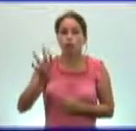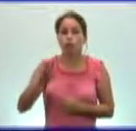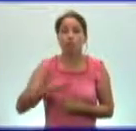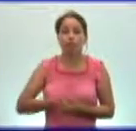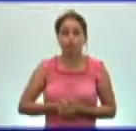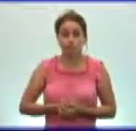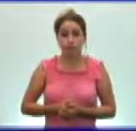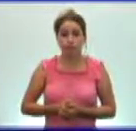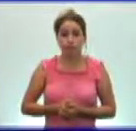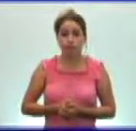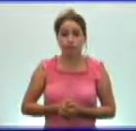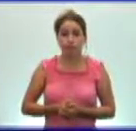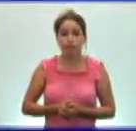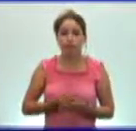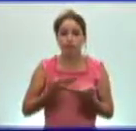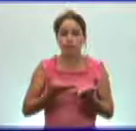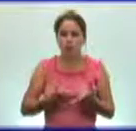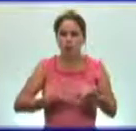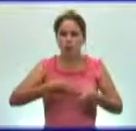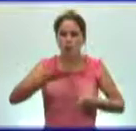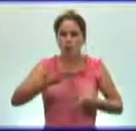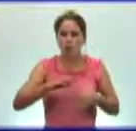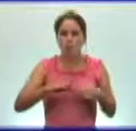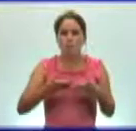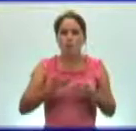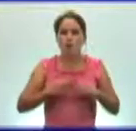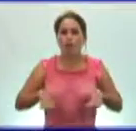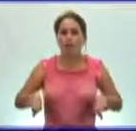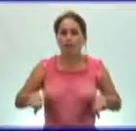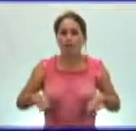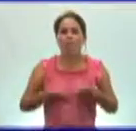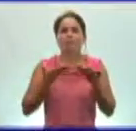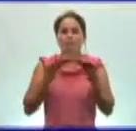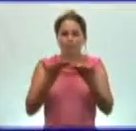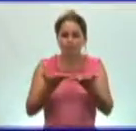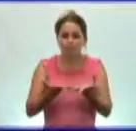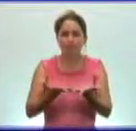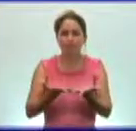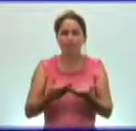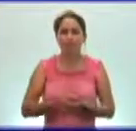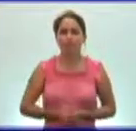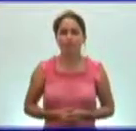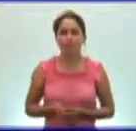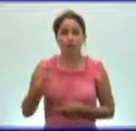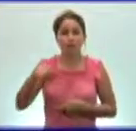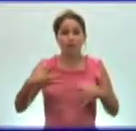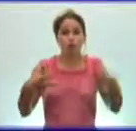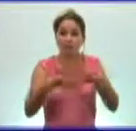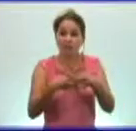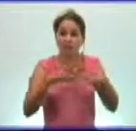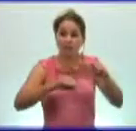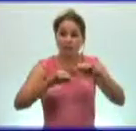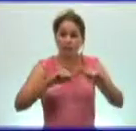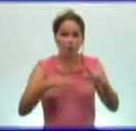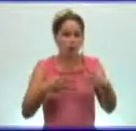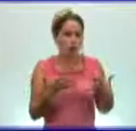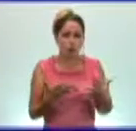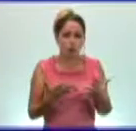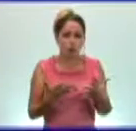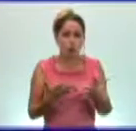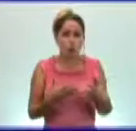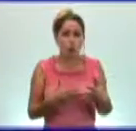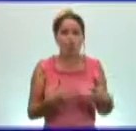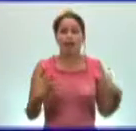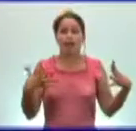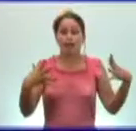estaban realizando. Estos enlaces, ¿cuáles son? En el enlace químico tenemos enlace metálico, enlace